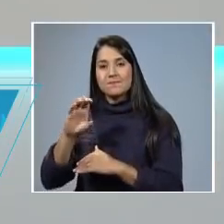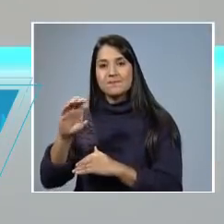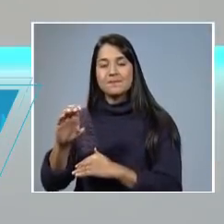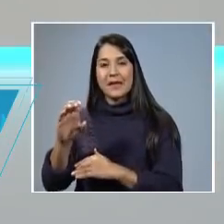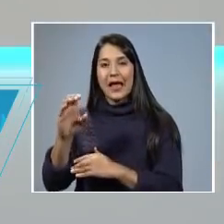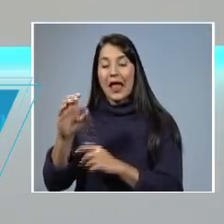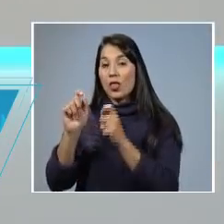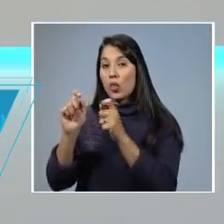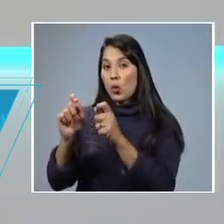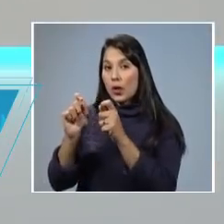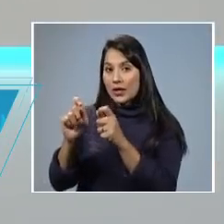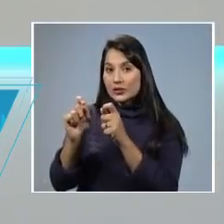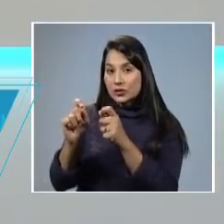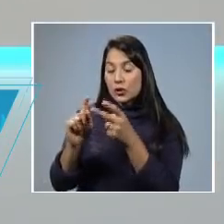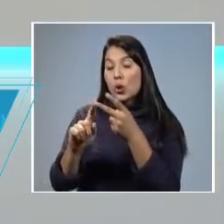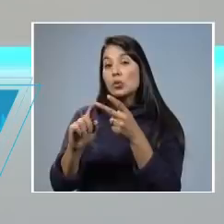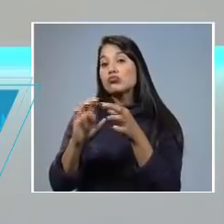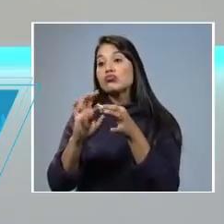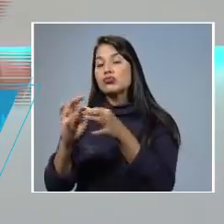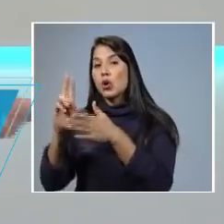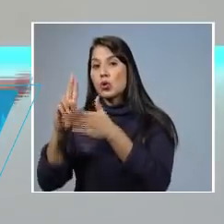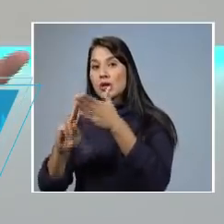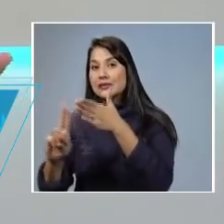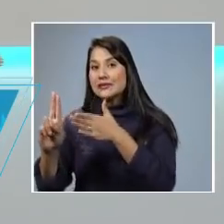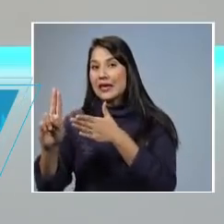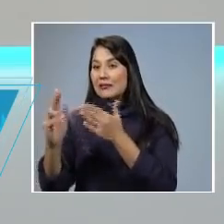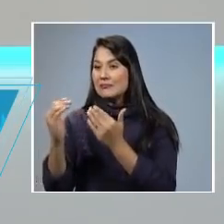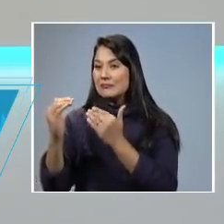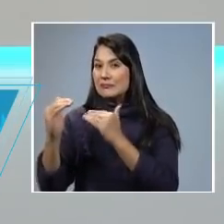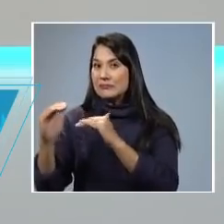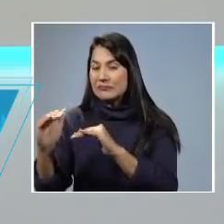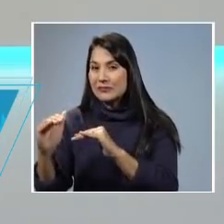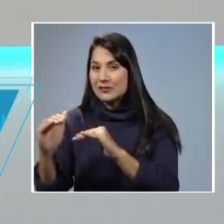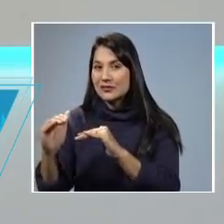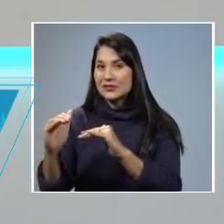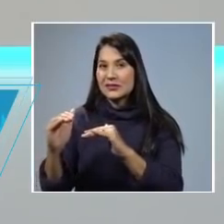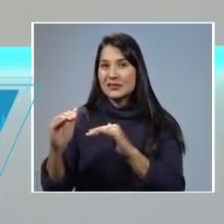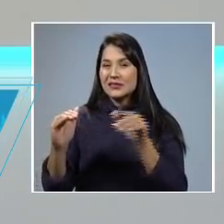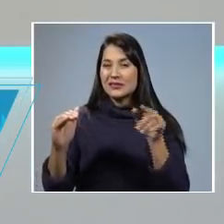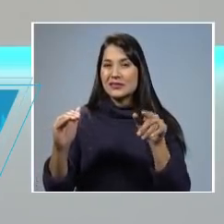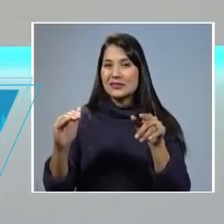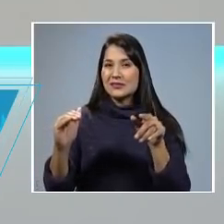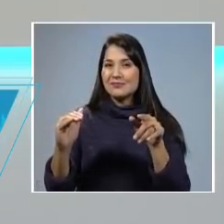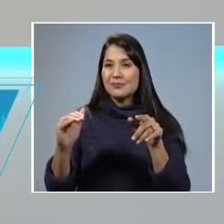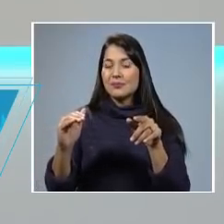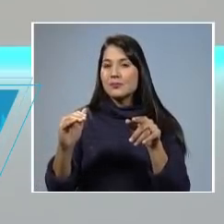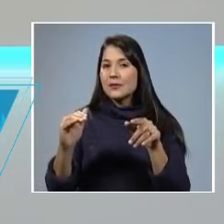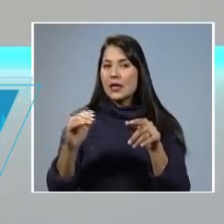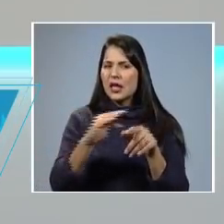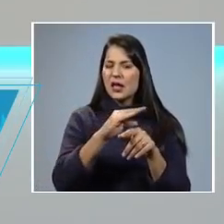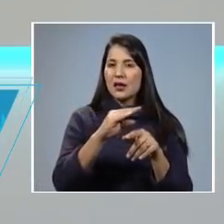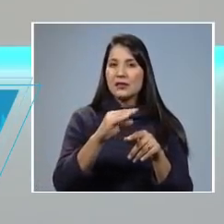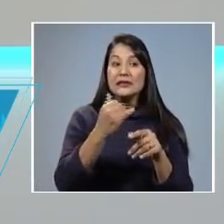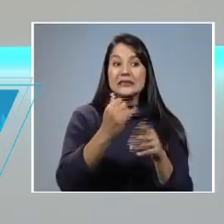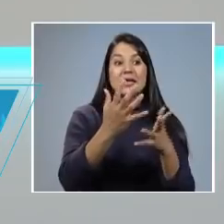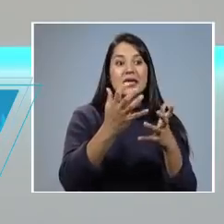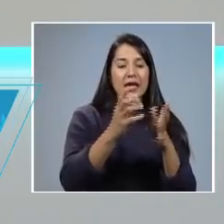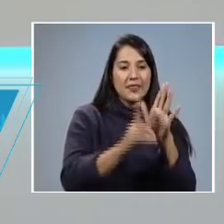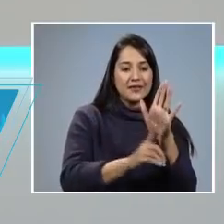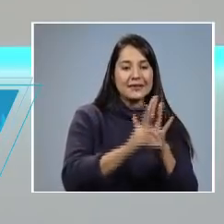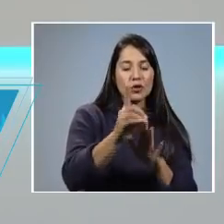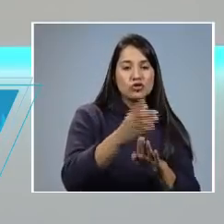y particularmente en el caso de las universidades, cuando es un elemento que va a coadyuvar al desarrollo y al mejoramiento de